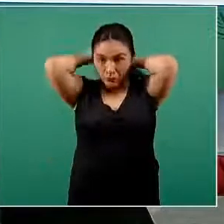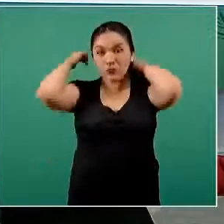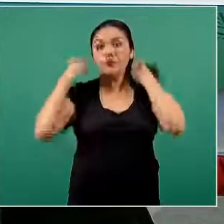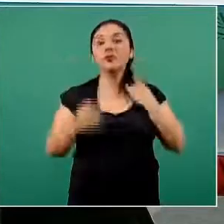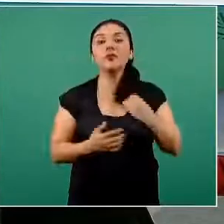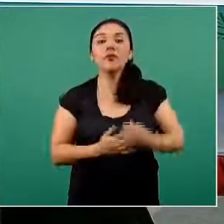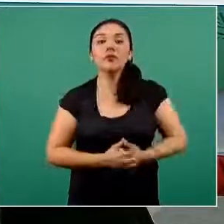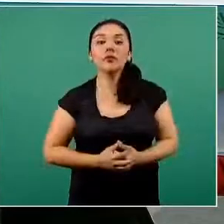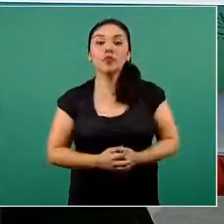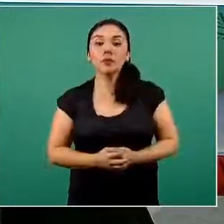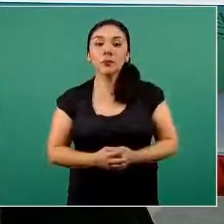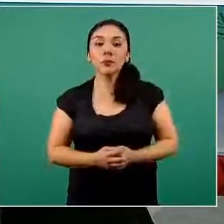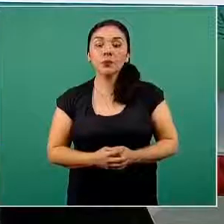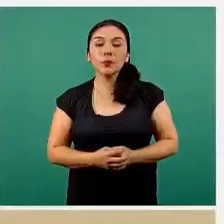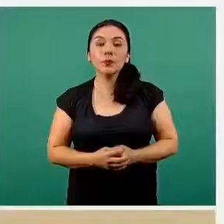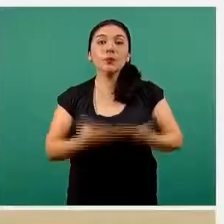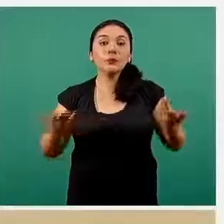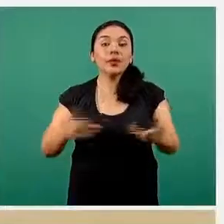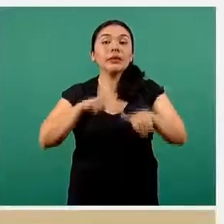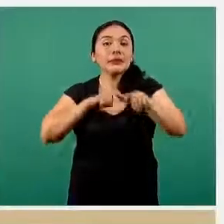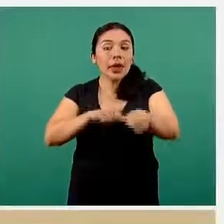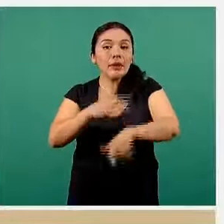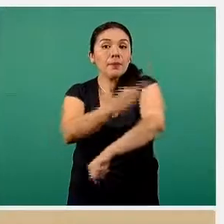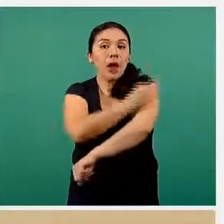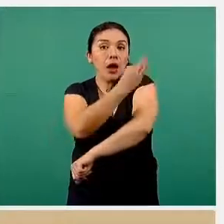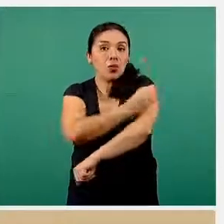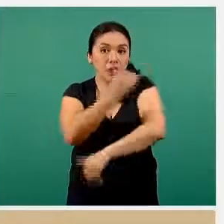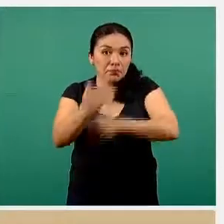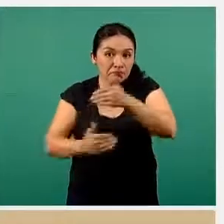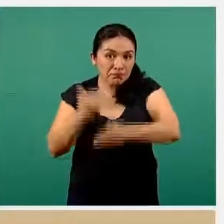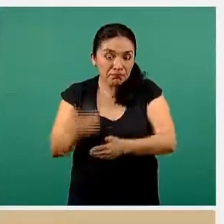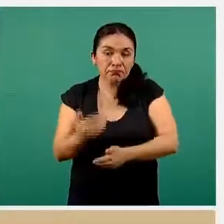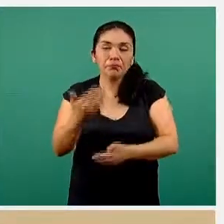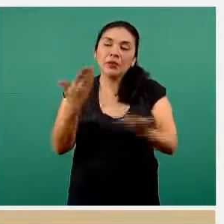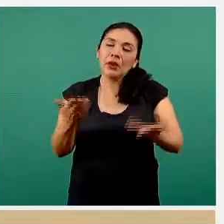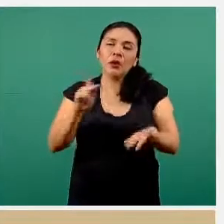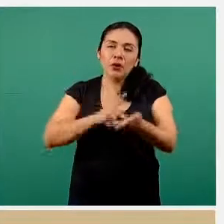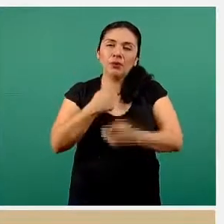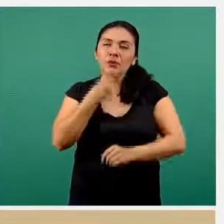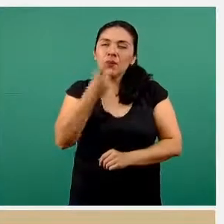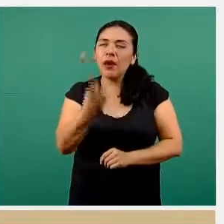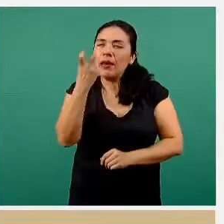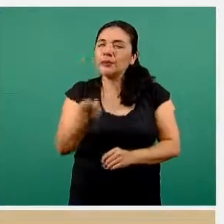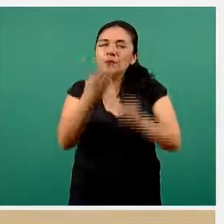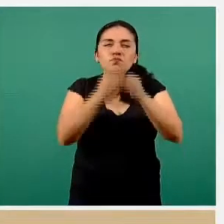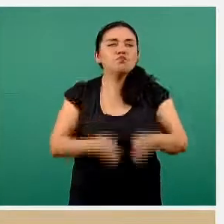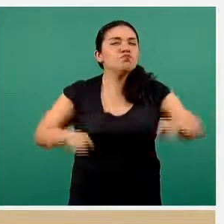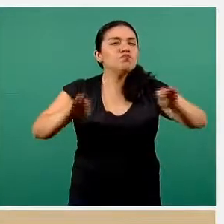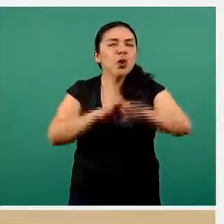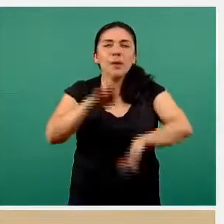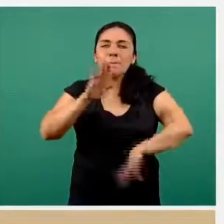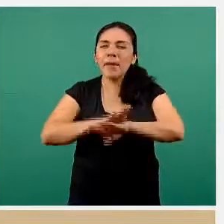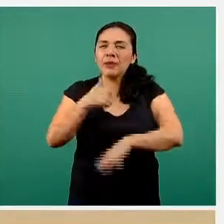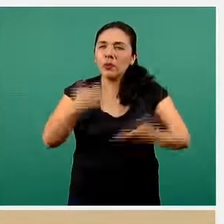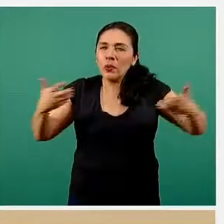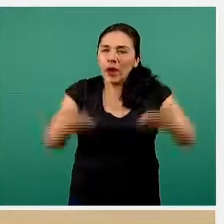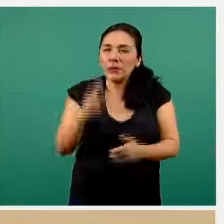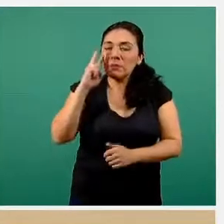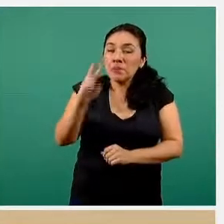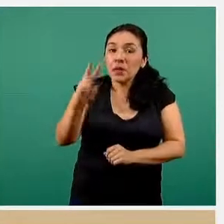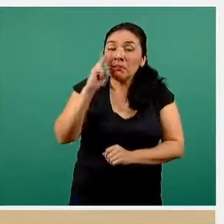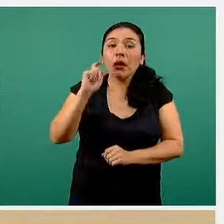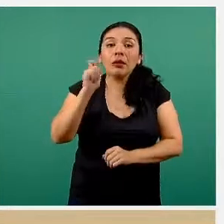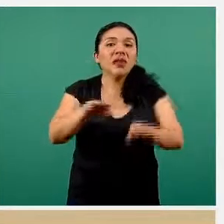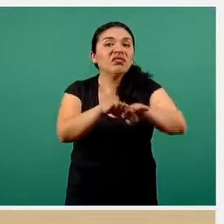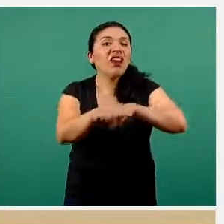Y bueno, también es el proceso de vacunación. Insisto, aquí yo creo que la parte fundamental que hemos trabajado y que hemos encontrado es el